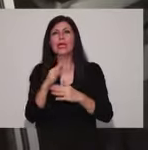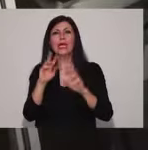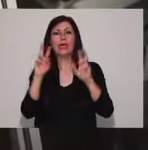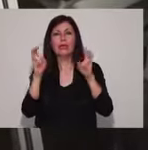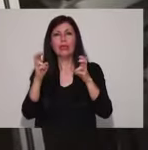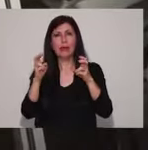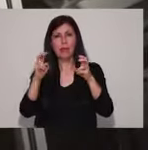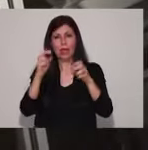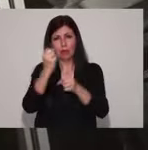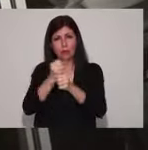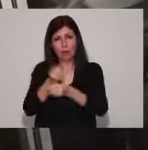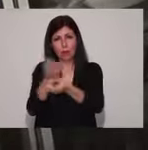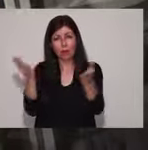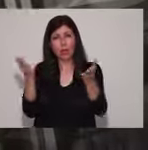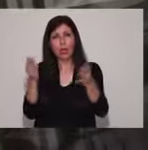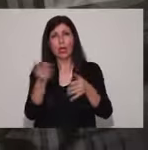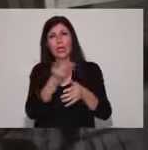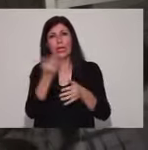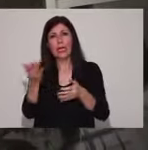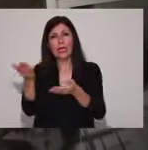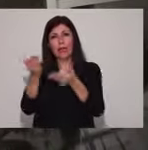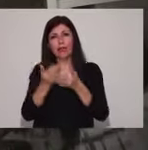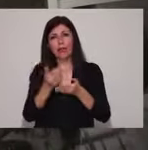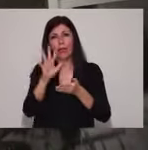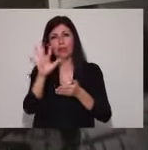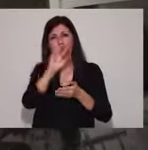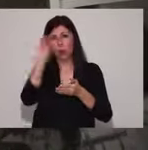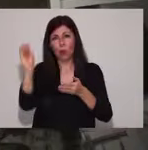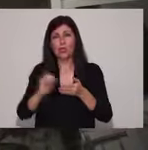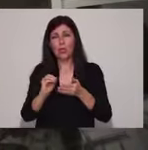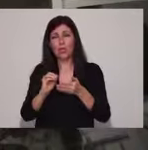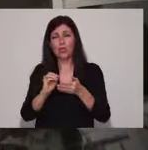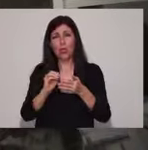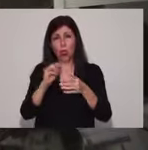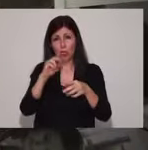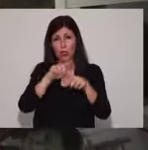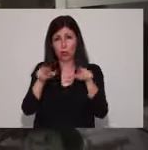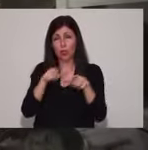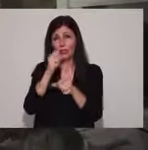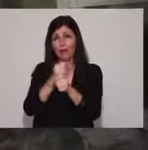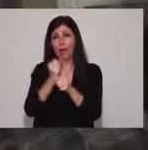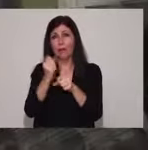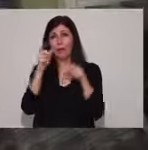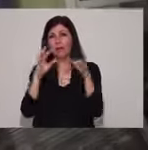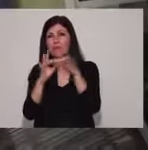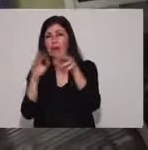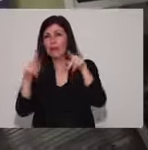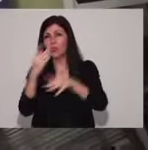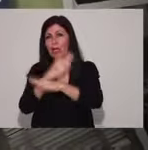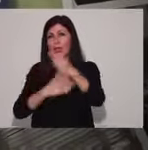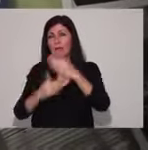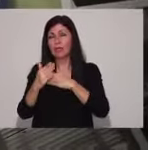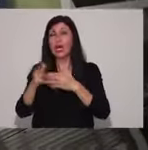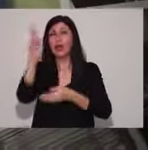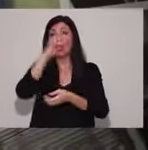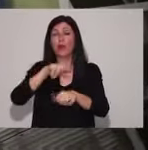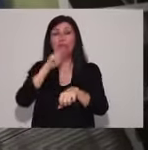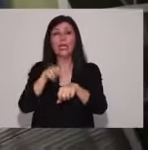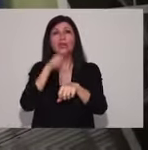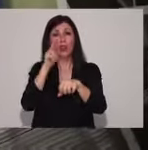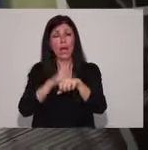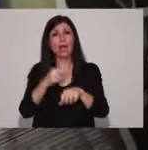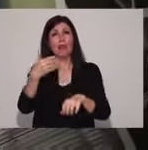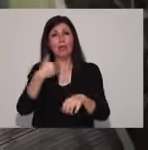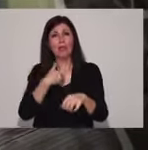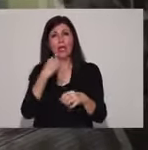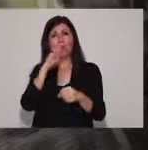discapacidad en el sector público, que reserva al menos un 5% de las vacantes para personas con discapacidad, la